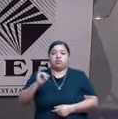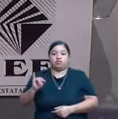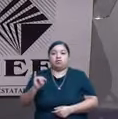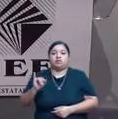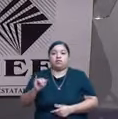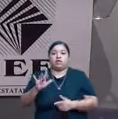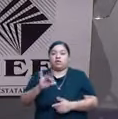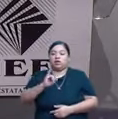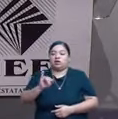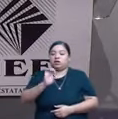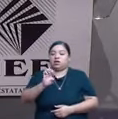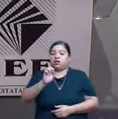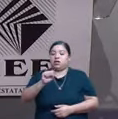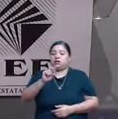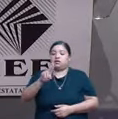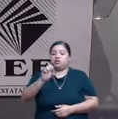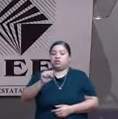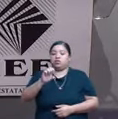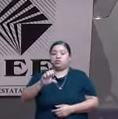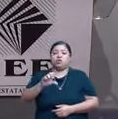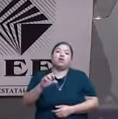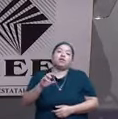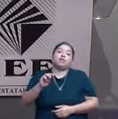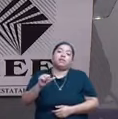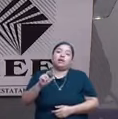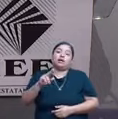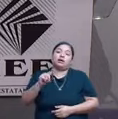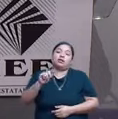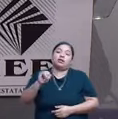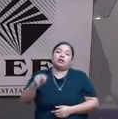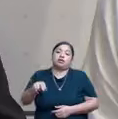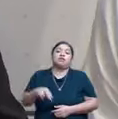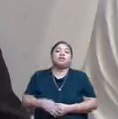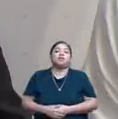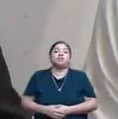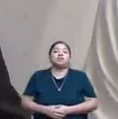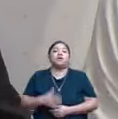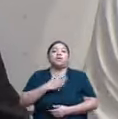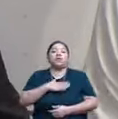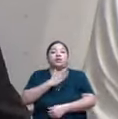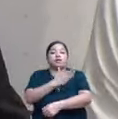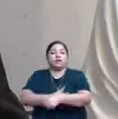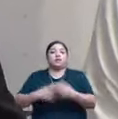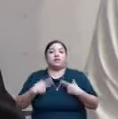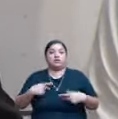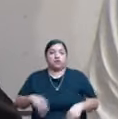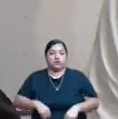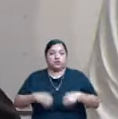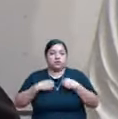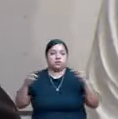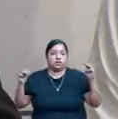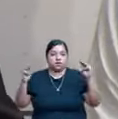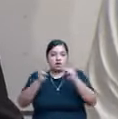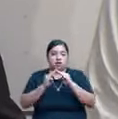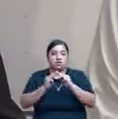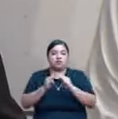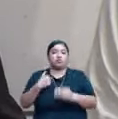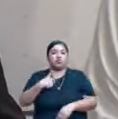Institucional, Jesús Martín Guzmán Hernández. Candidato, tiene la palabra. Buenas tardes, mixquiahualenses. Soy su amigo Martín